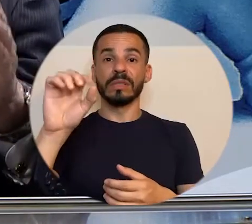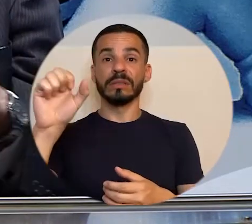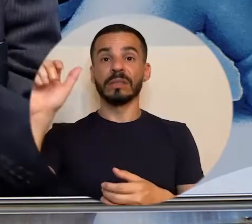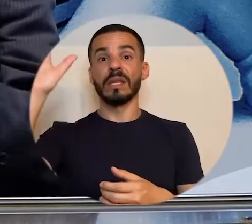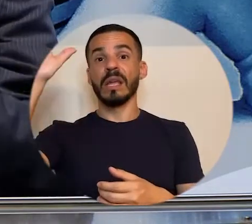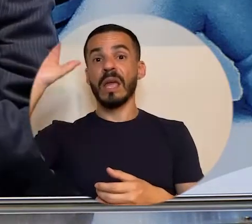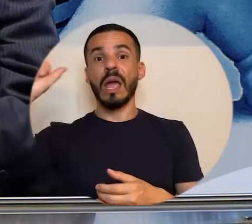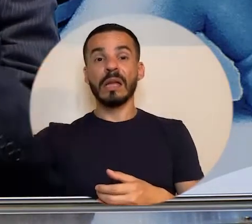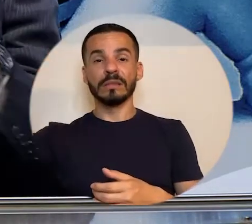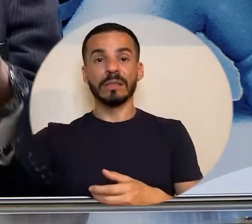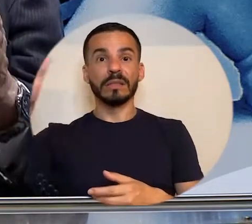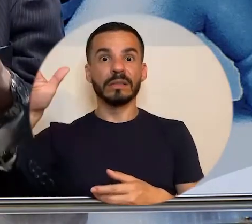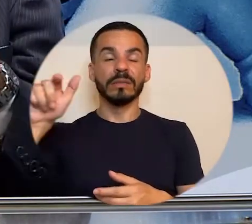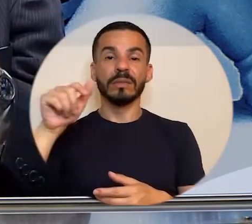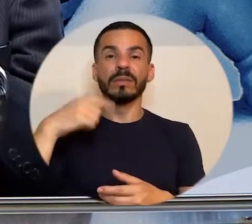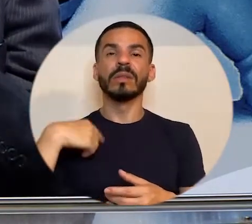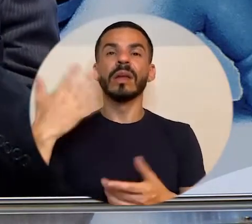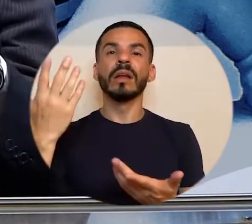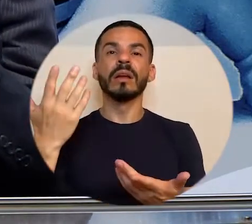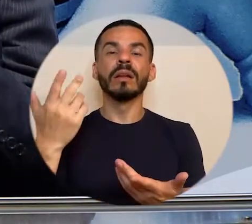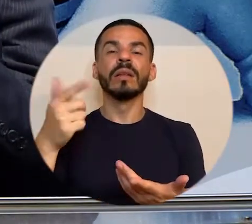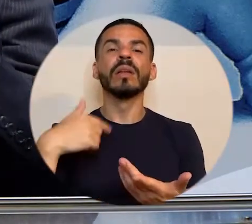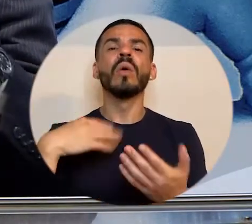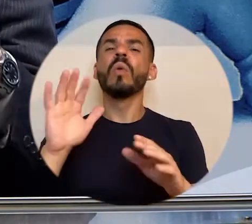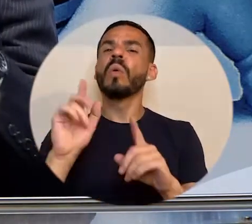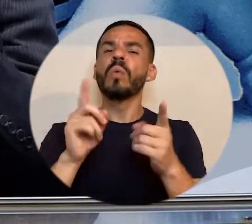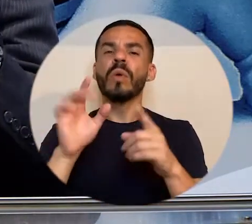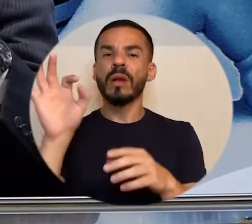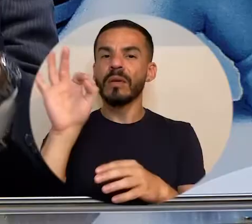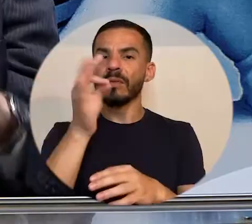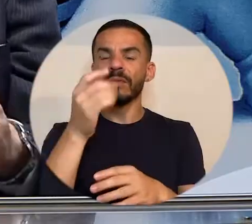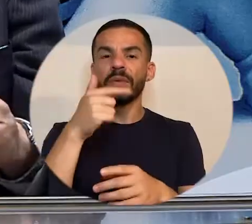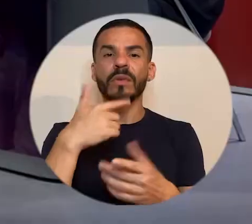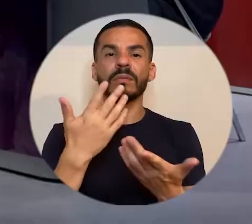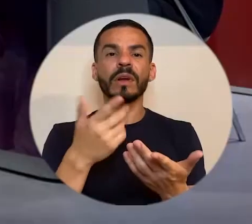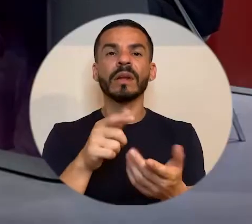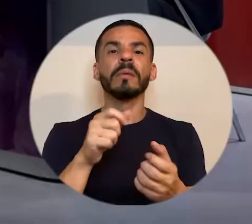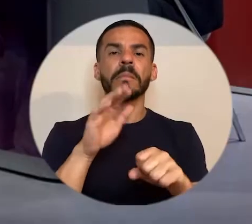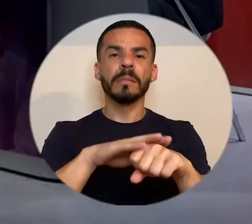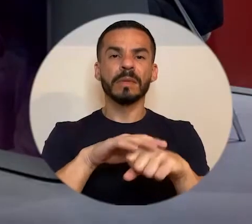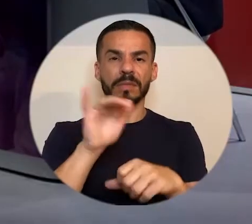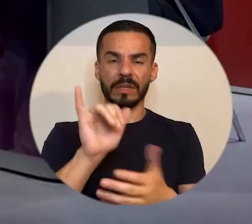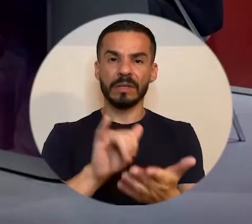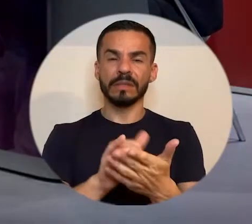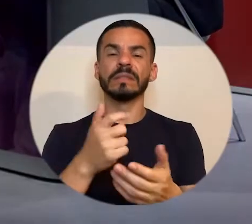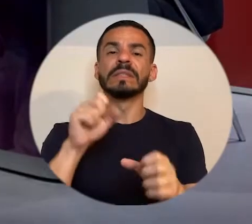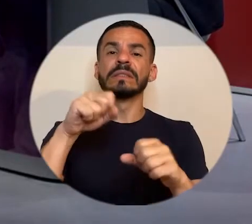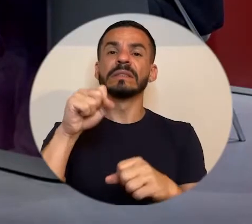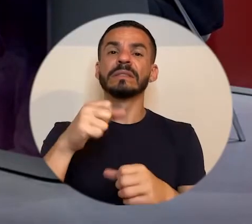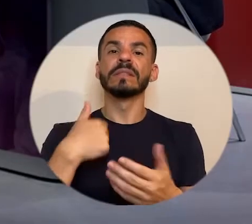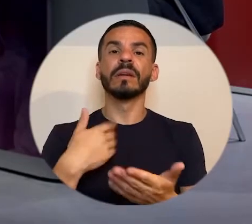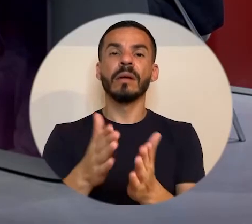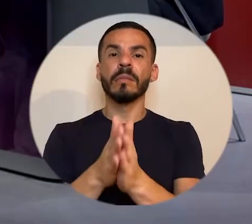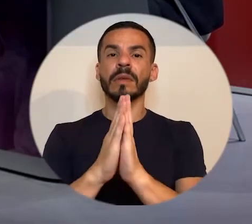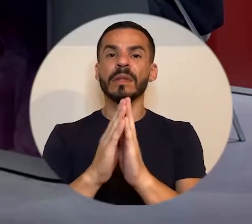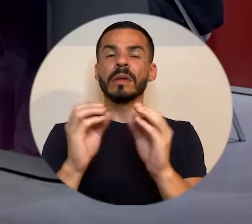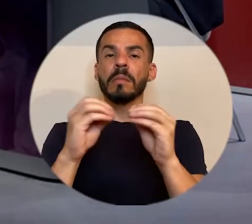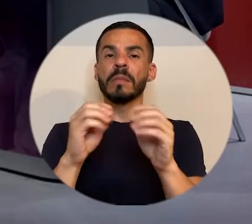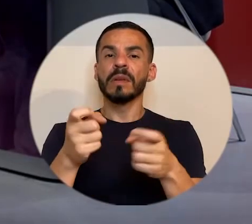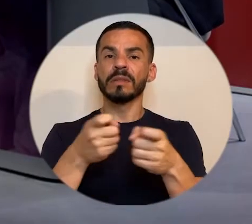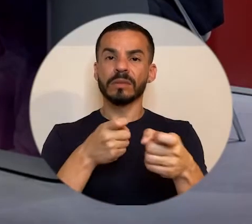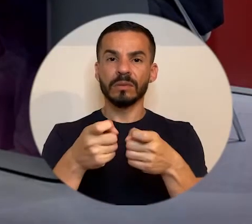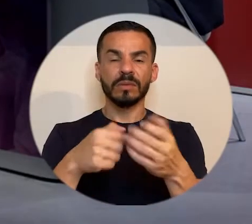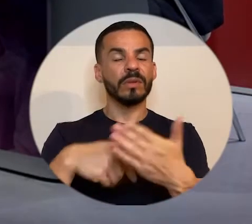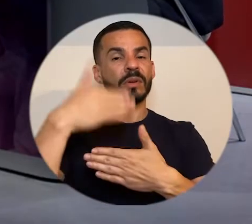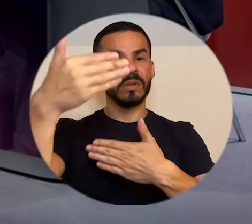Yo tendría que buscar cuál es la fórmula que permiten esto. Lo que sí va a haber es que nos van a pedir más